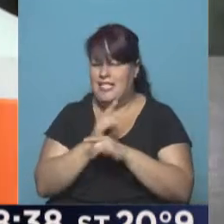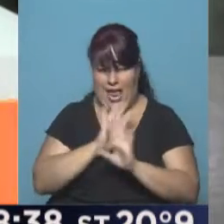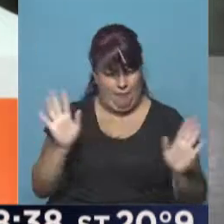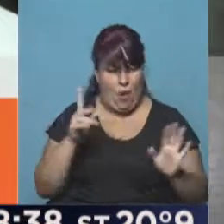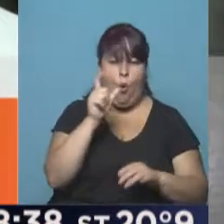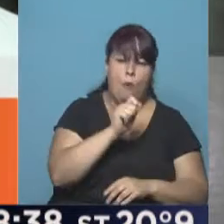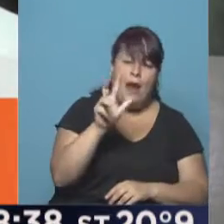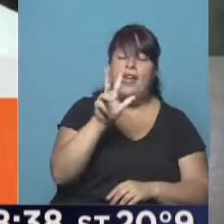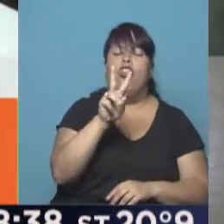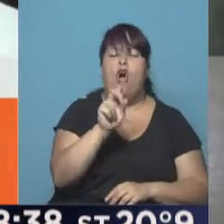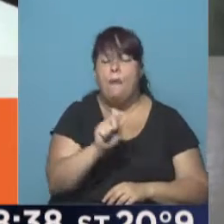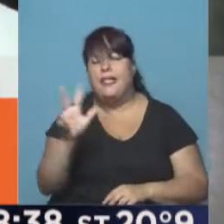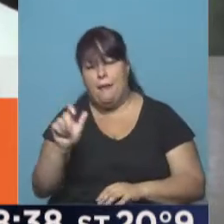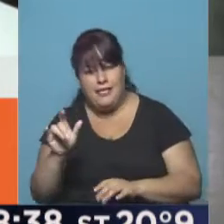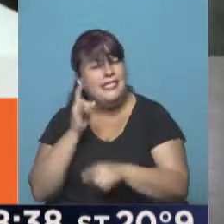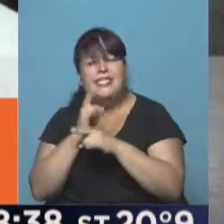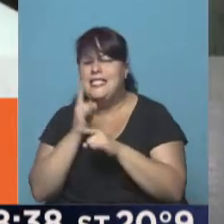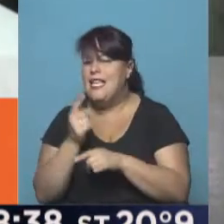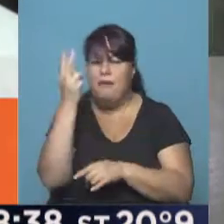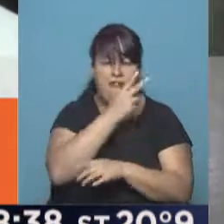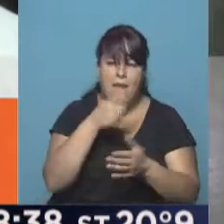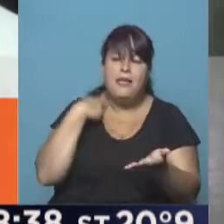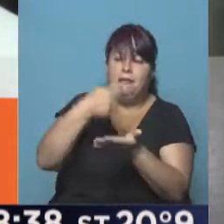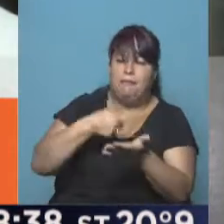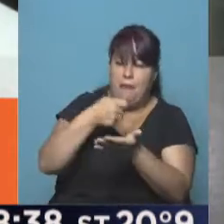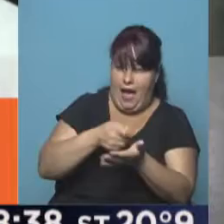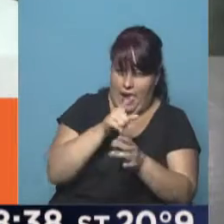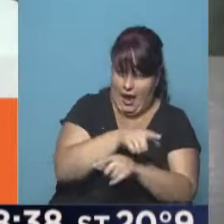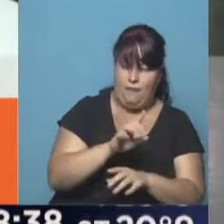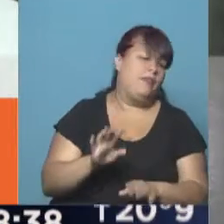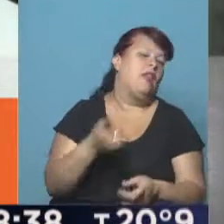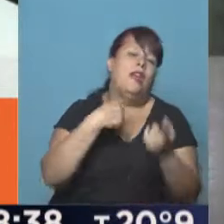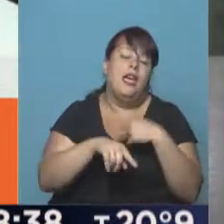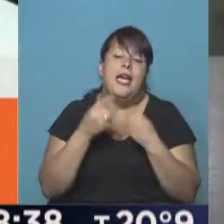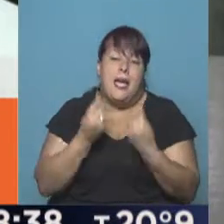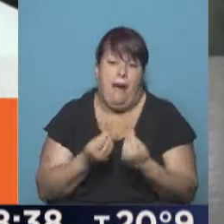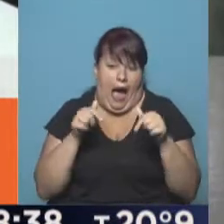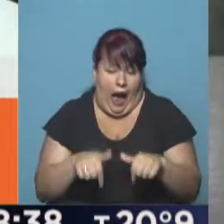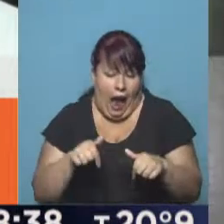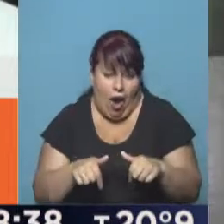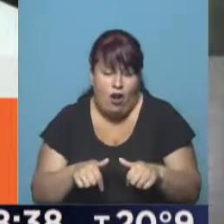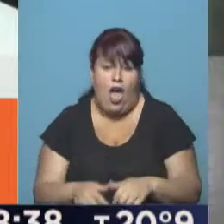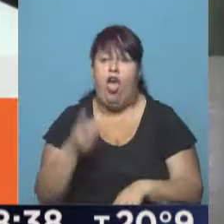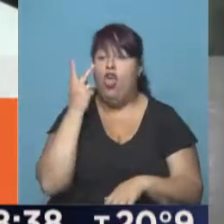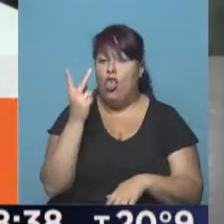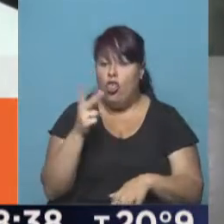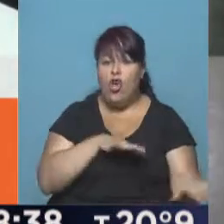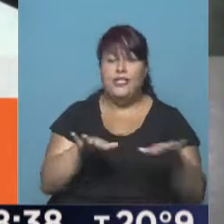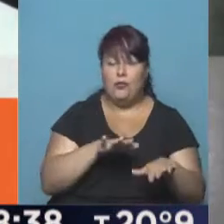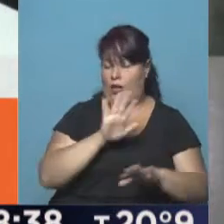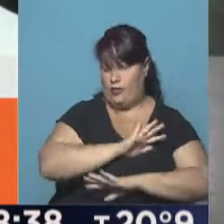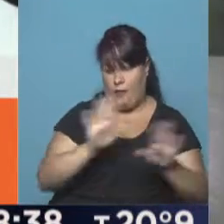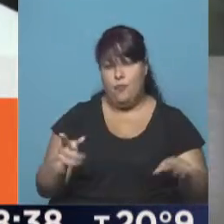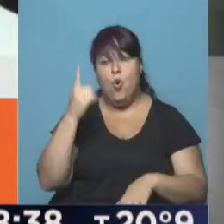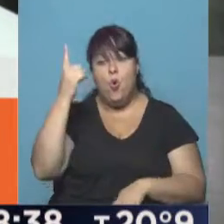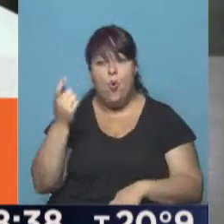durante todos estos años siempre la farmacia fue financiadoras lo que ocurre que ahora se dieron 22 situaciones límites